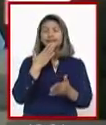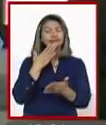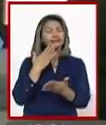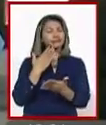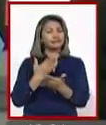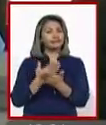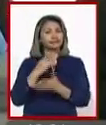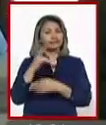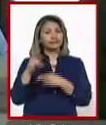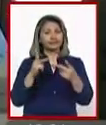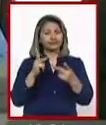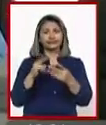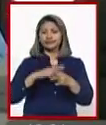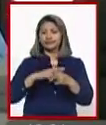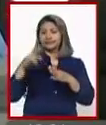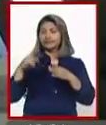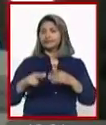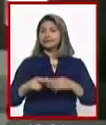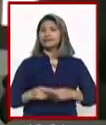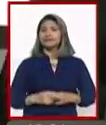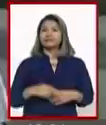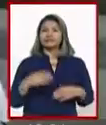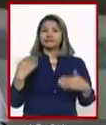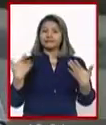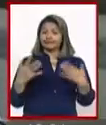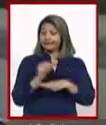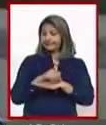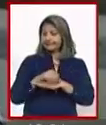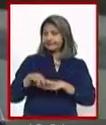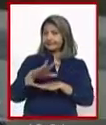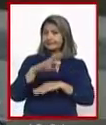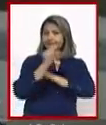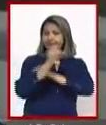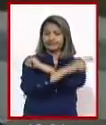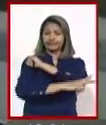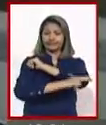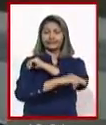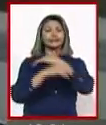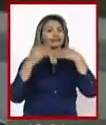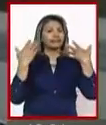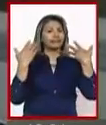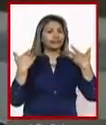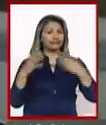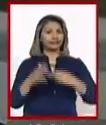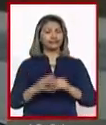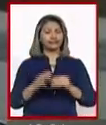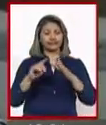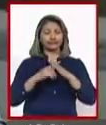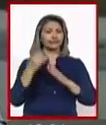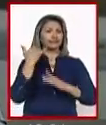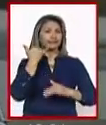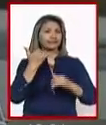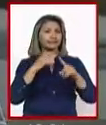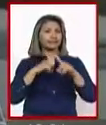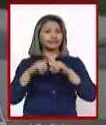excelente, resultado. Y esto ya está trascendiendo a nivel nacional. Ya están empezando a llamar de varias